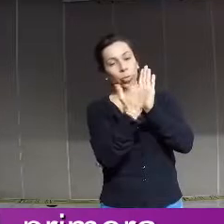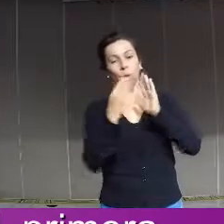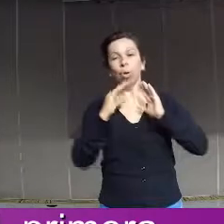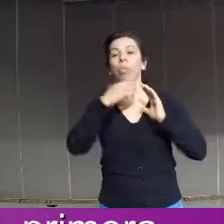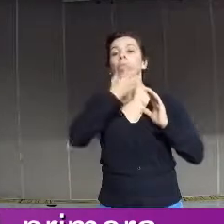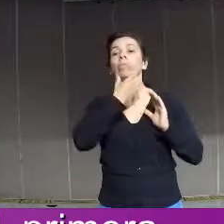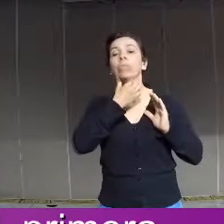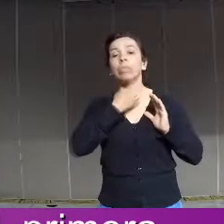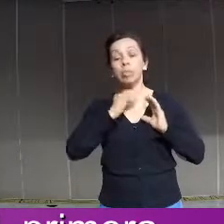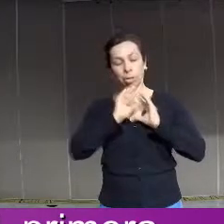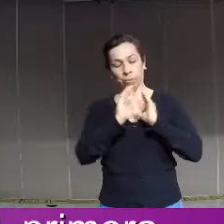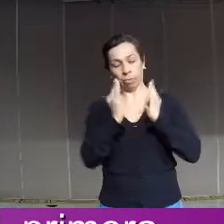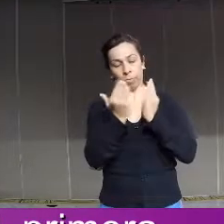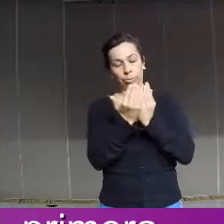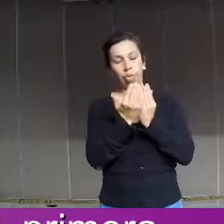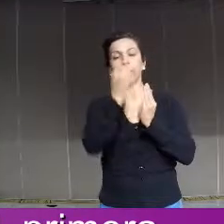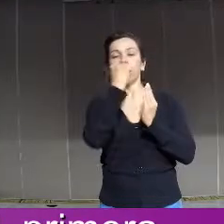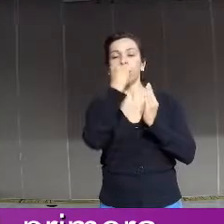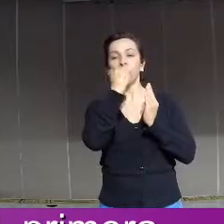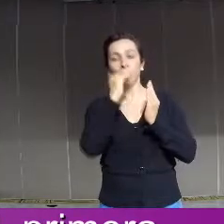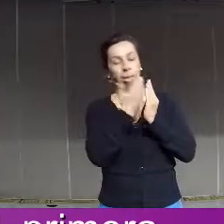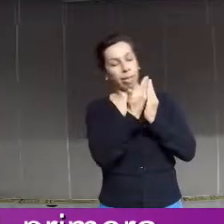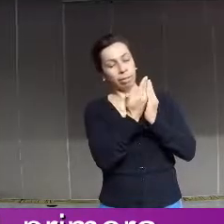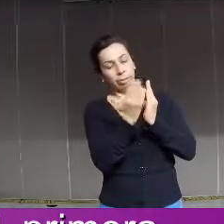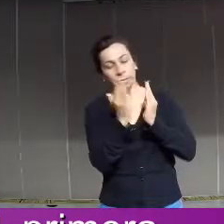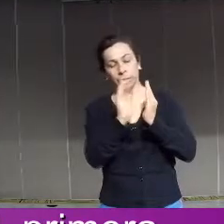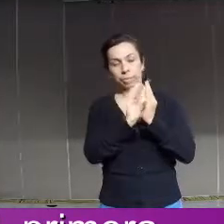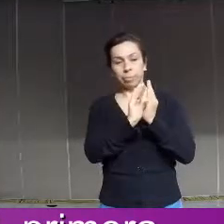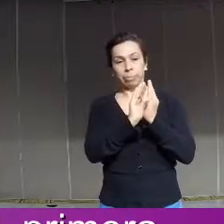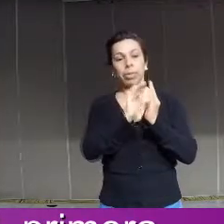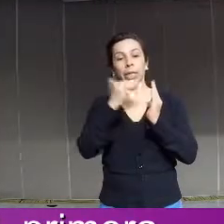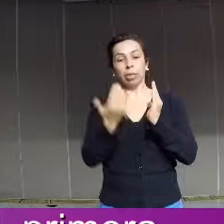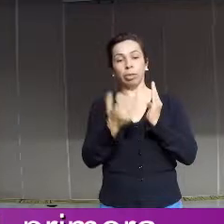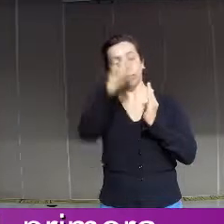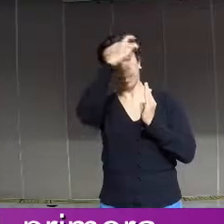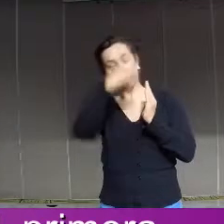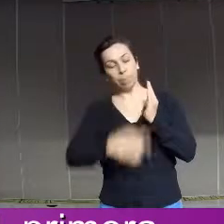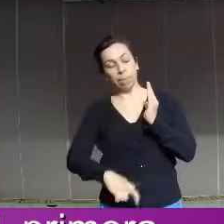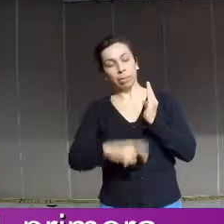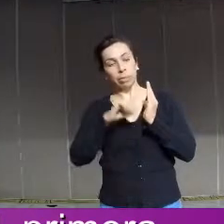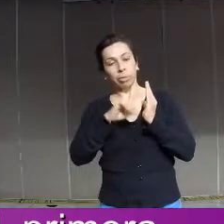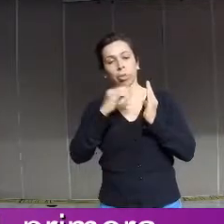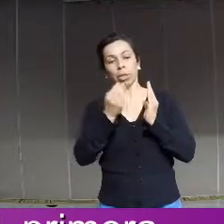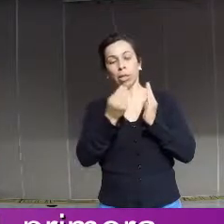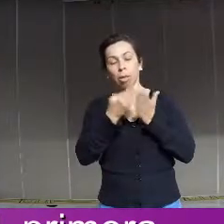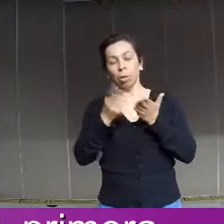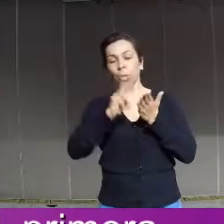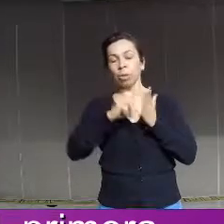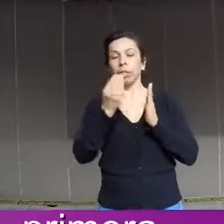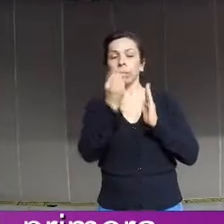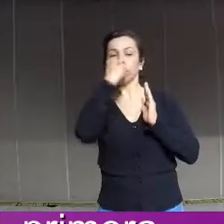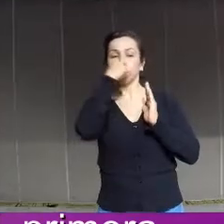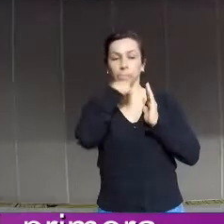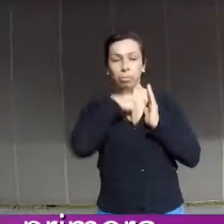quedan en la cavidad oral, cuando el paciente vuelve a deglutir, ¿sí?, puede ser también una de las causas de la